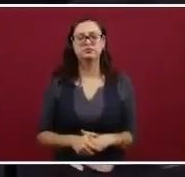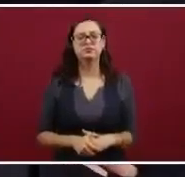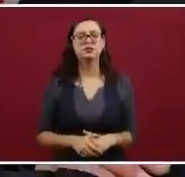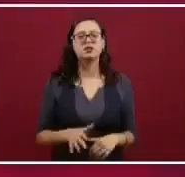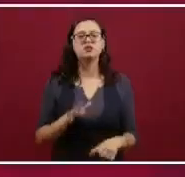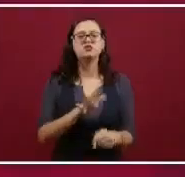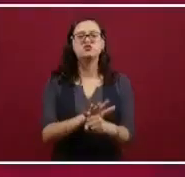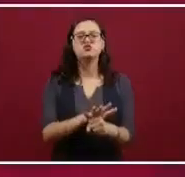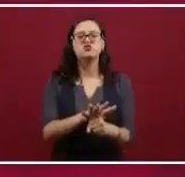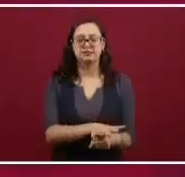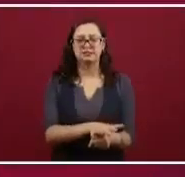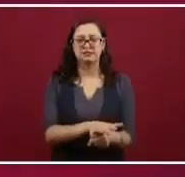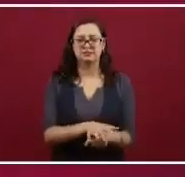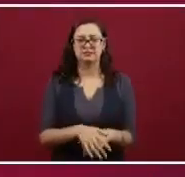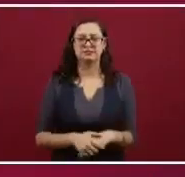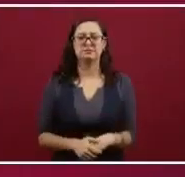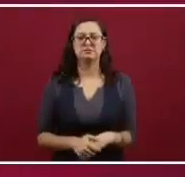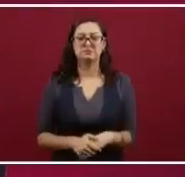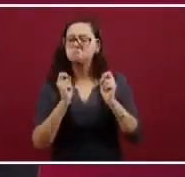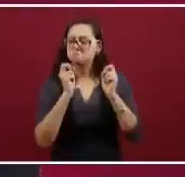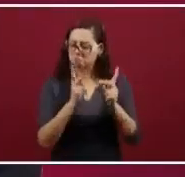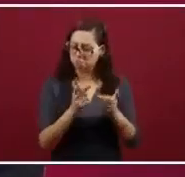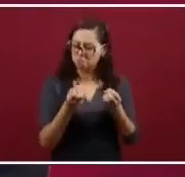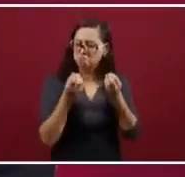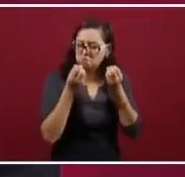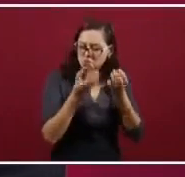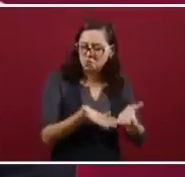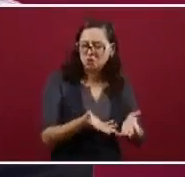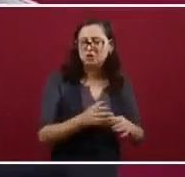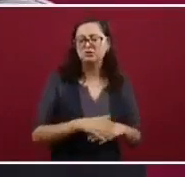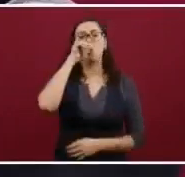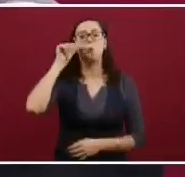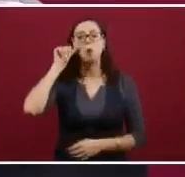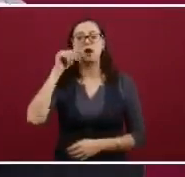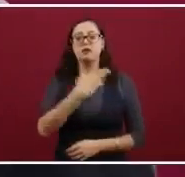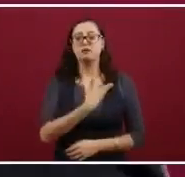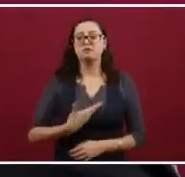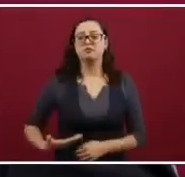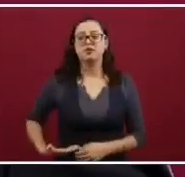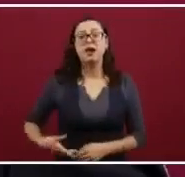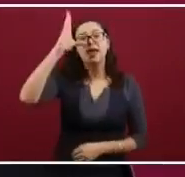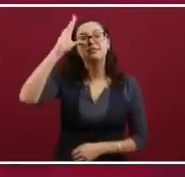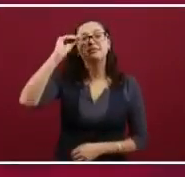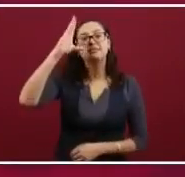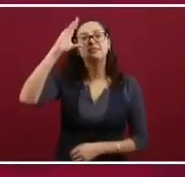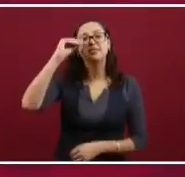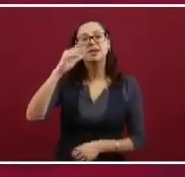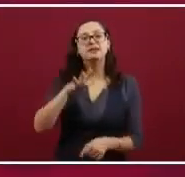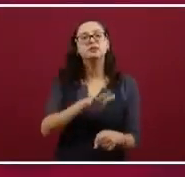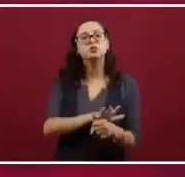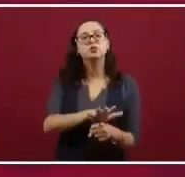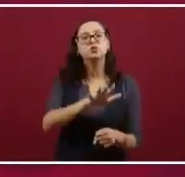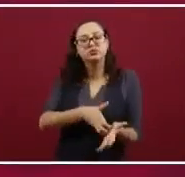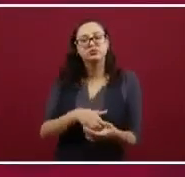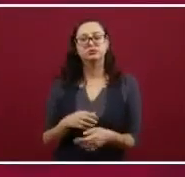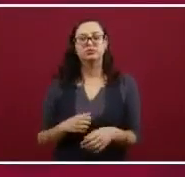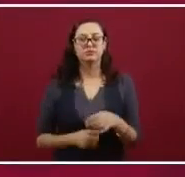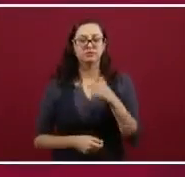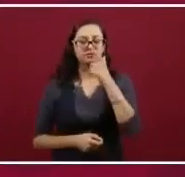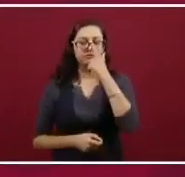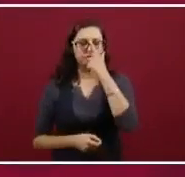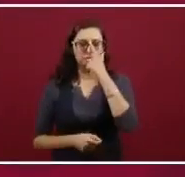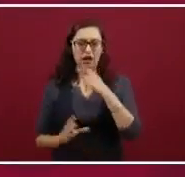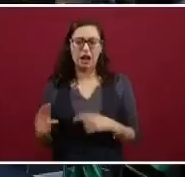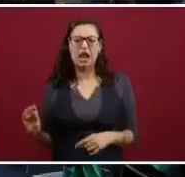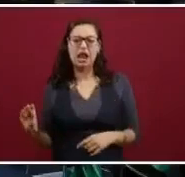lo indispensable, lo necesario, lo que decía el presidente Juárez, aprender a vivir en la justa medianía.